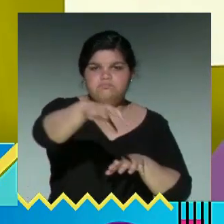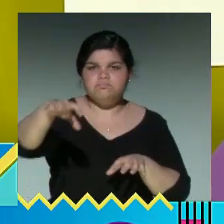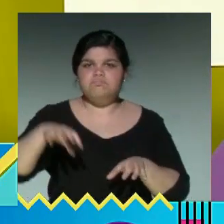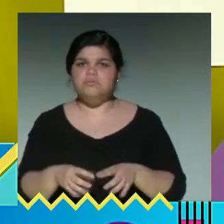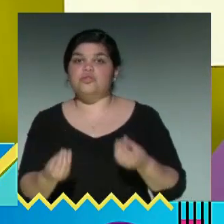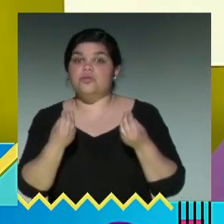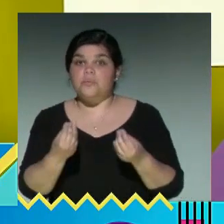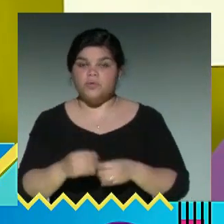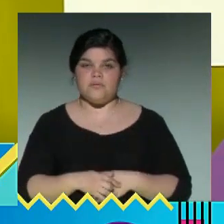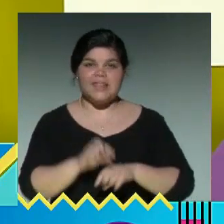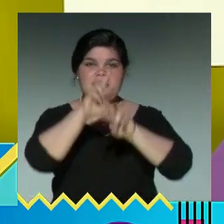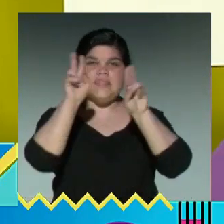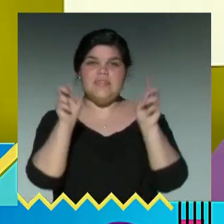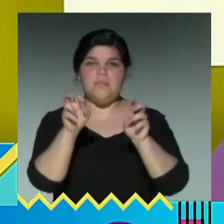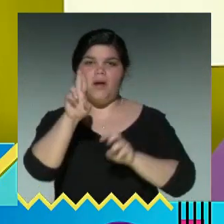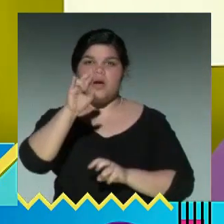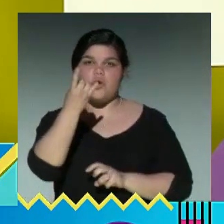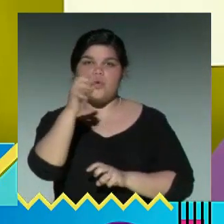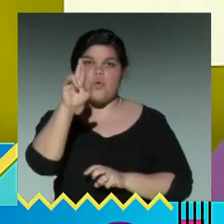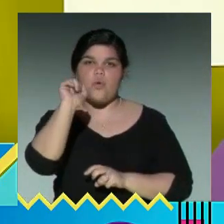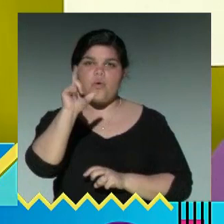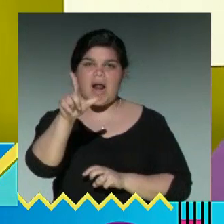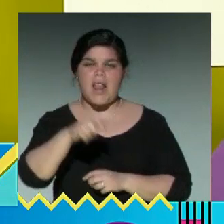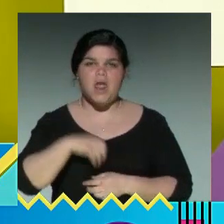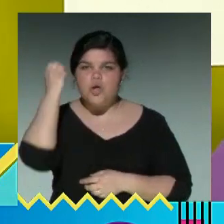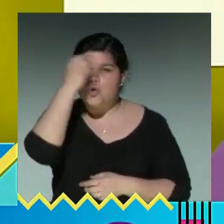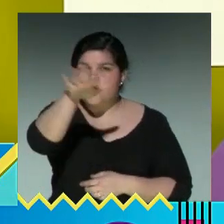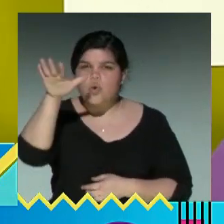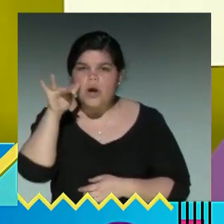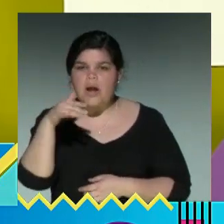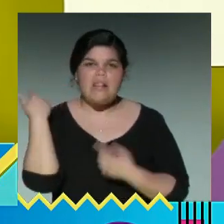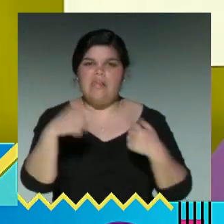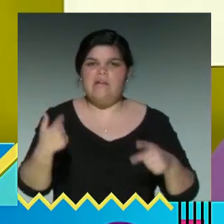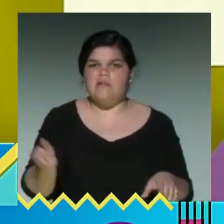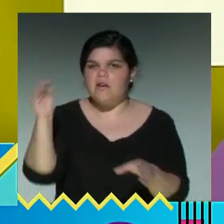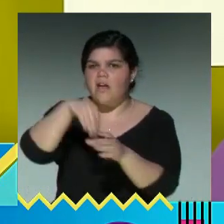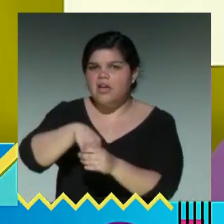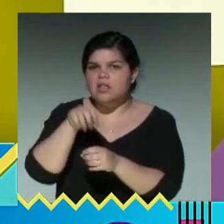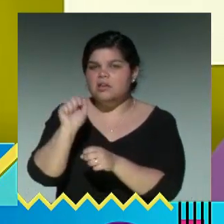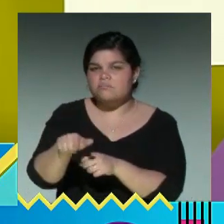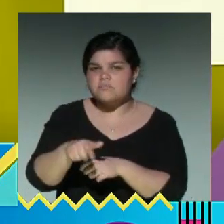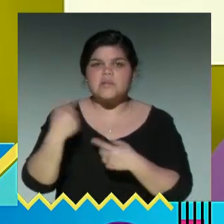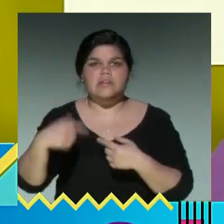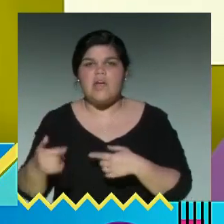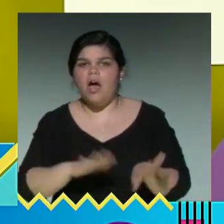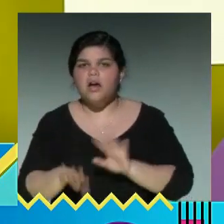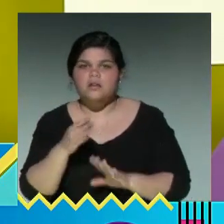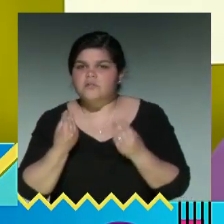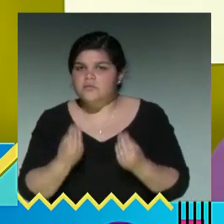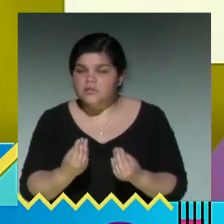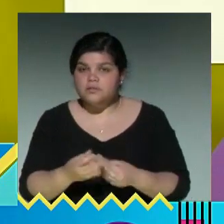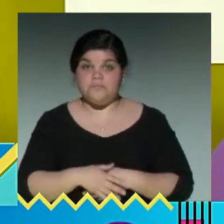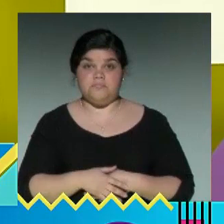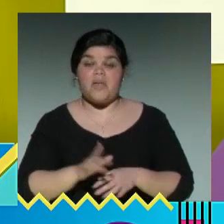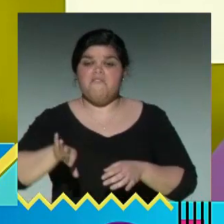el término rural, ¿sí? Eso nos lleva a pensar también en las actividades que se desarrollan en el campo, ¿sí? En la ruralidad y también